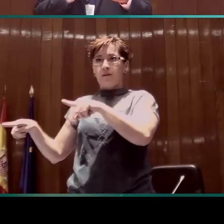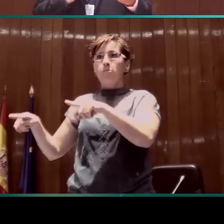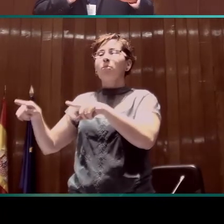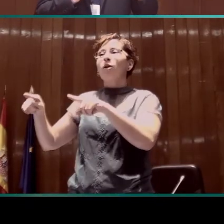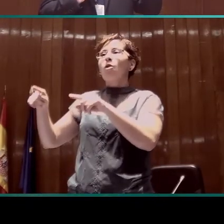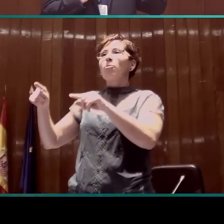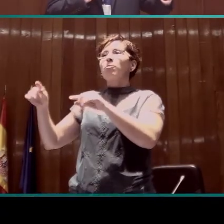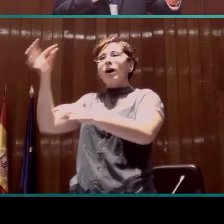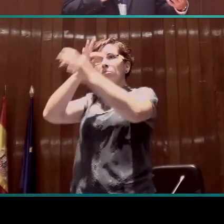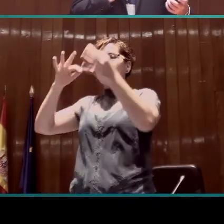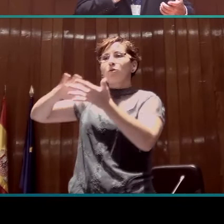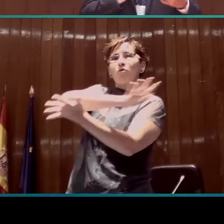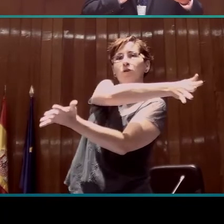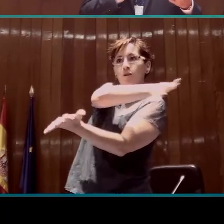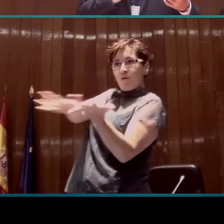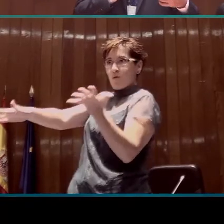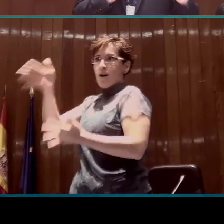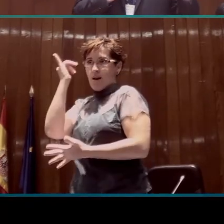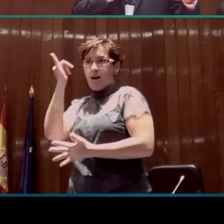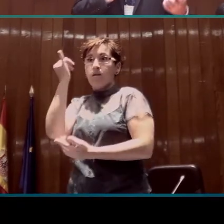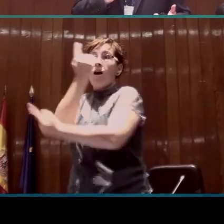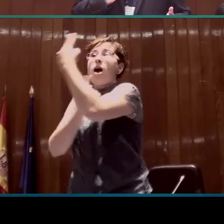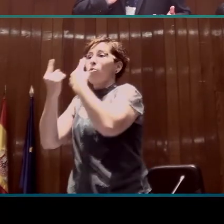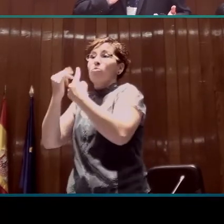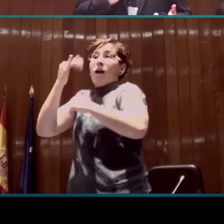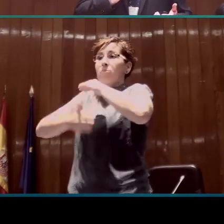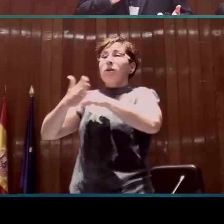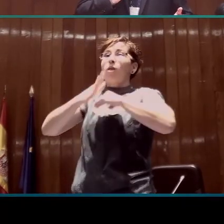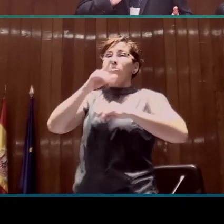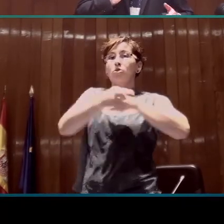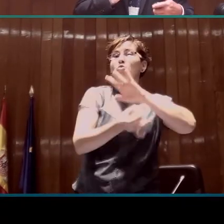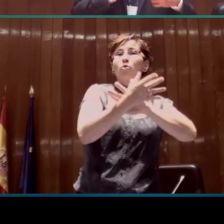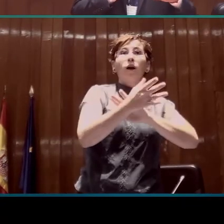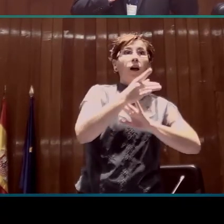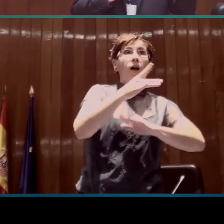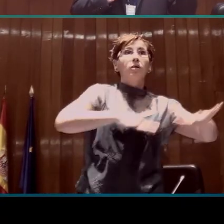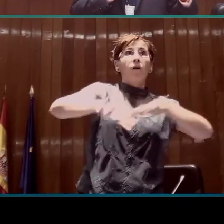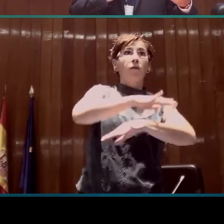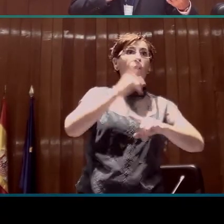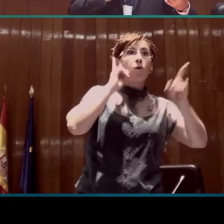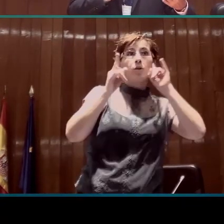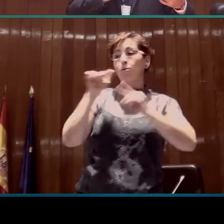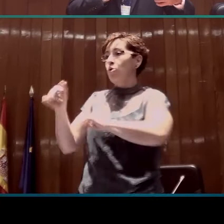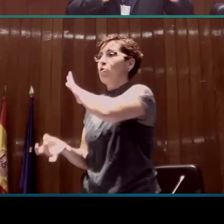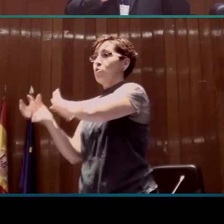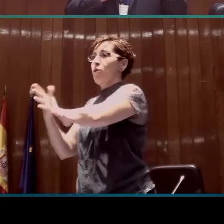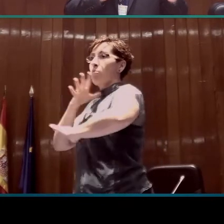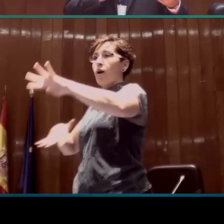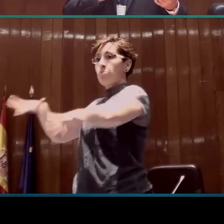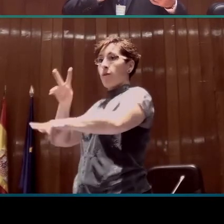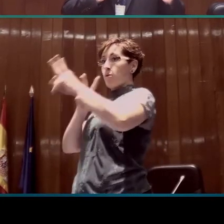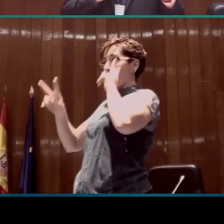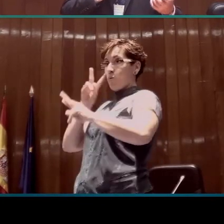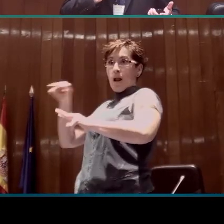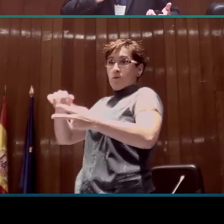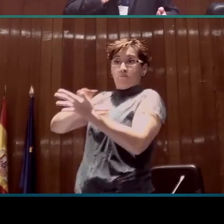que son diferentes, una se produce en un medio auditivo, otra se produce en un medio visoespacial, pero los mecanismos de cómputo